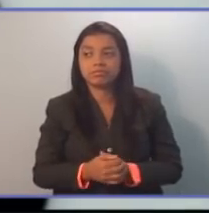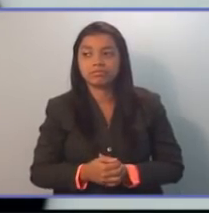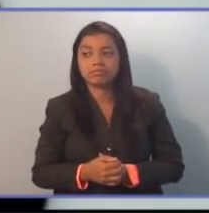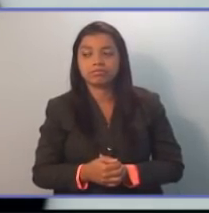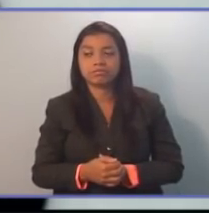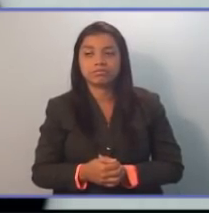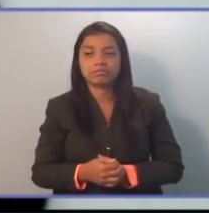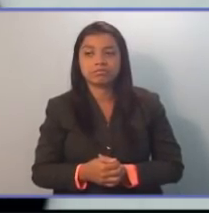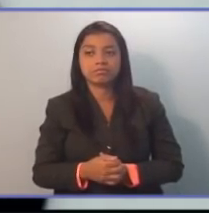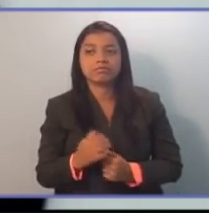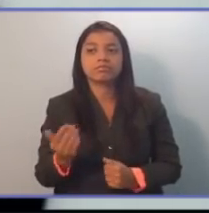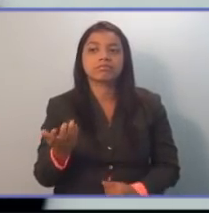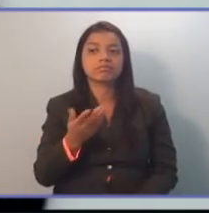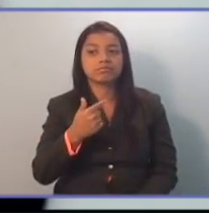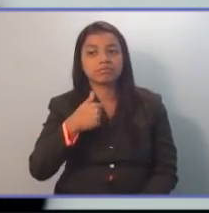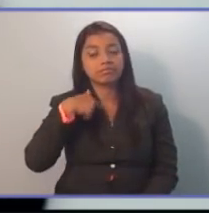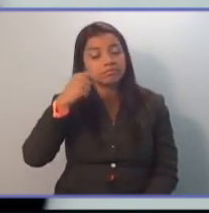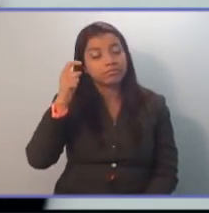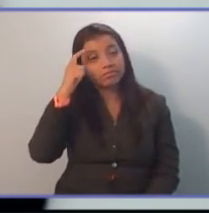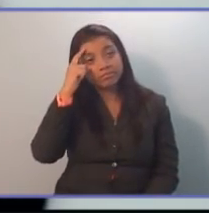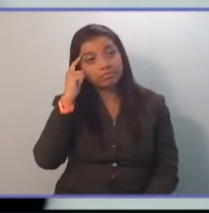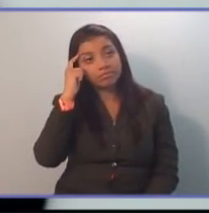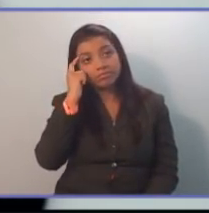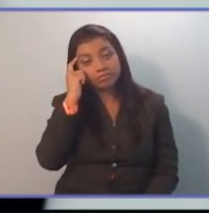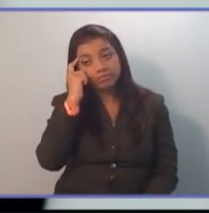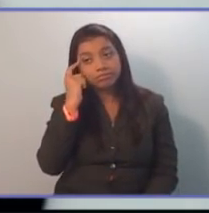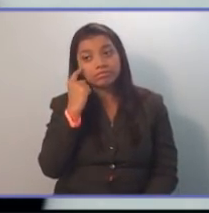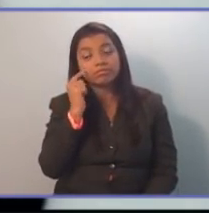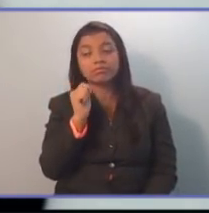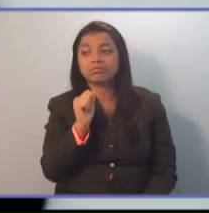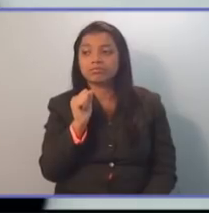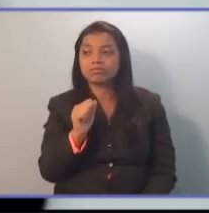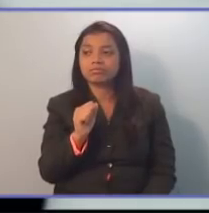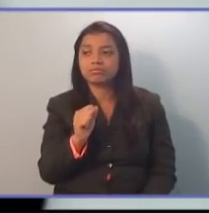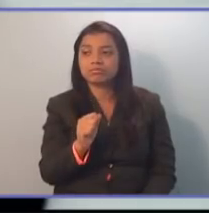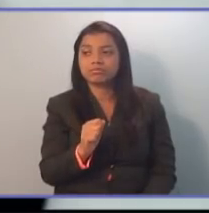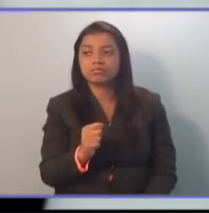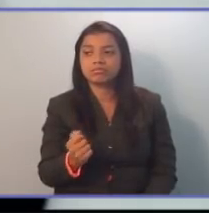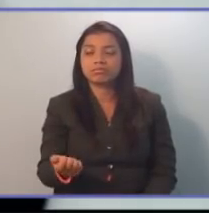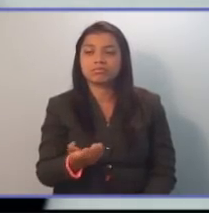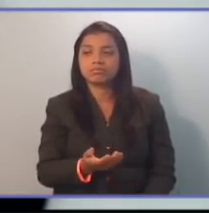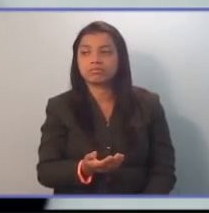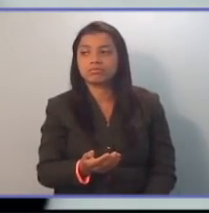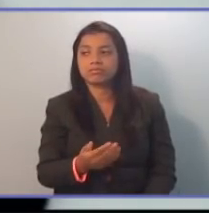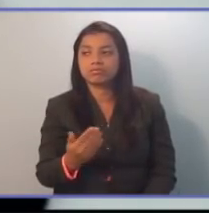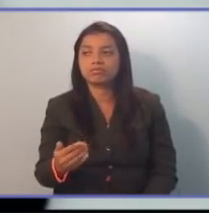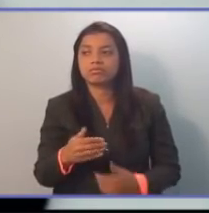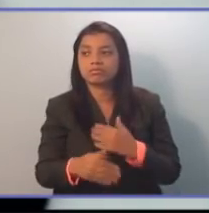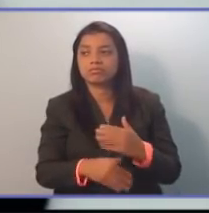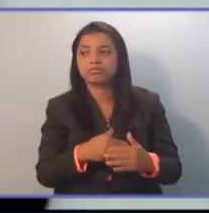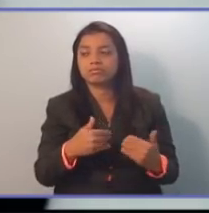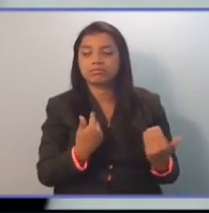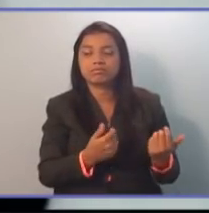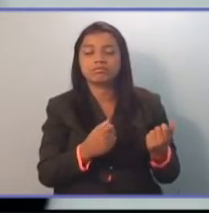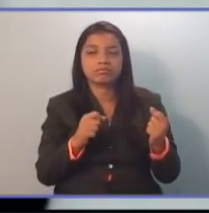Pues considero que lleno los requisitos de moralidad,